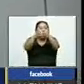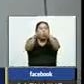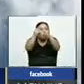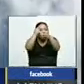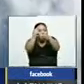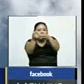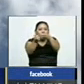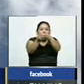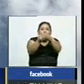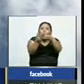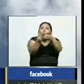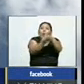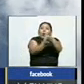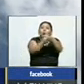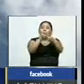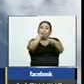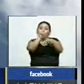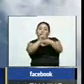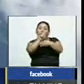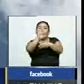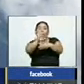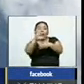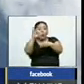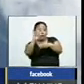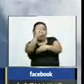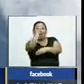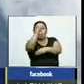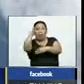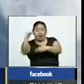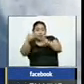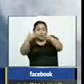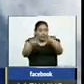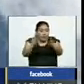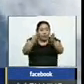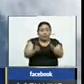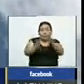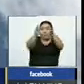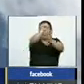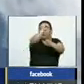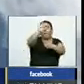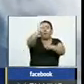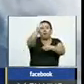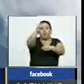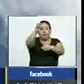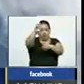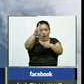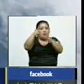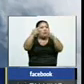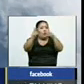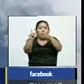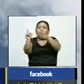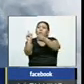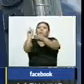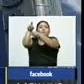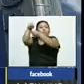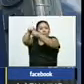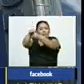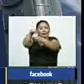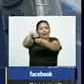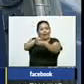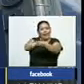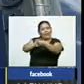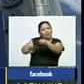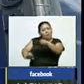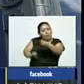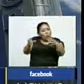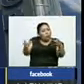compuesta por 159 países. La Fiscalía General de la República informó que la reincorporación del país en el